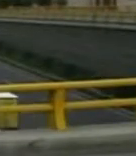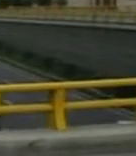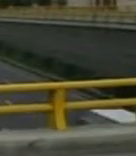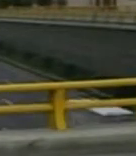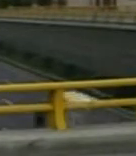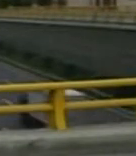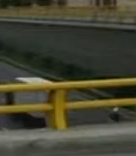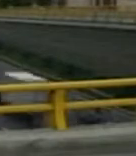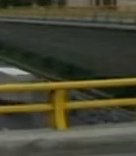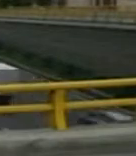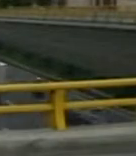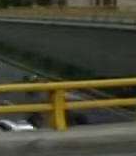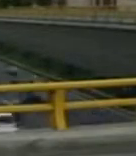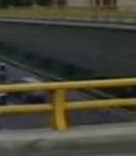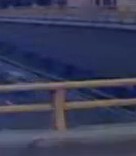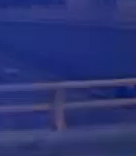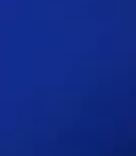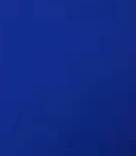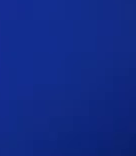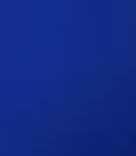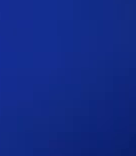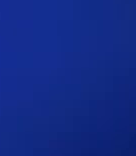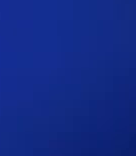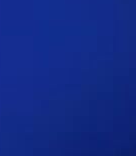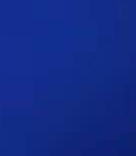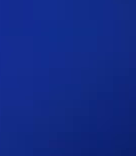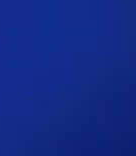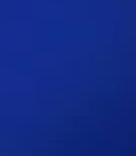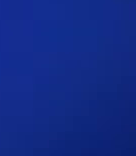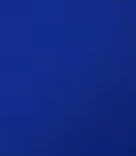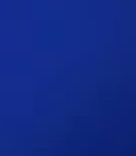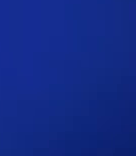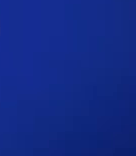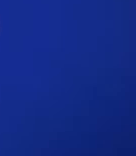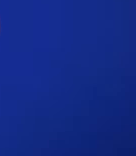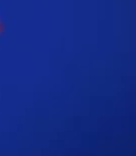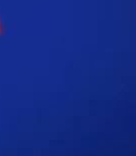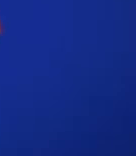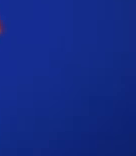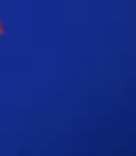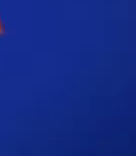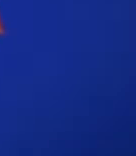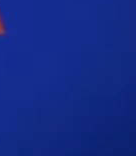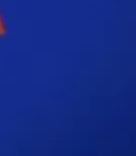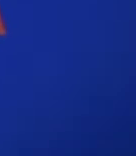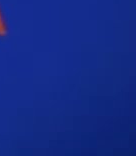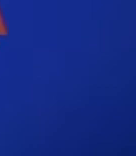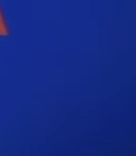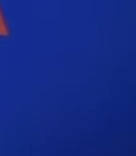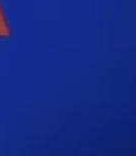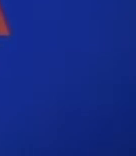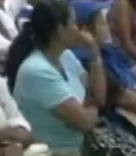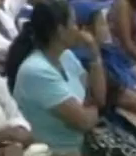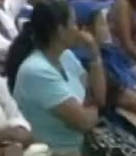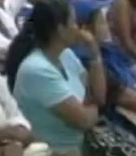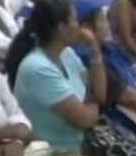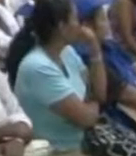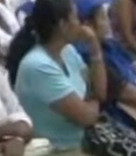Es un hecho. Alcaldía de Santiago de Cali, calidad, una ciudad para